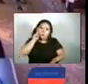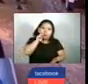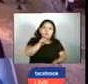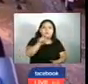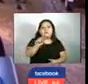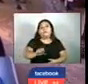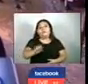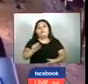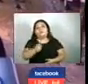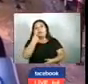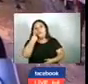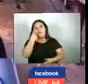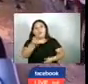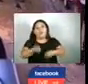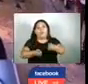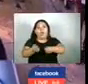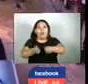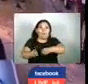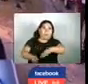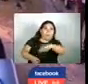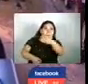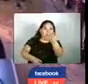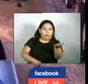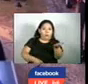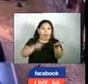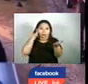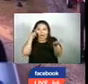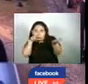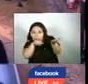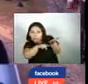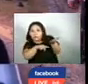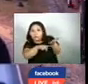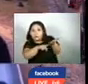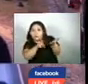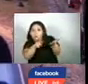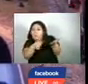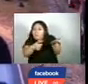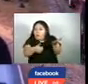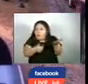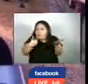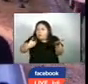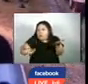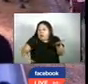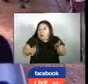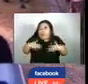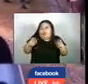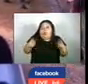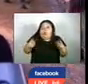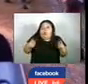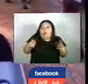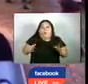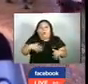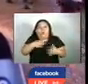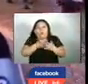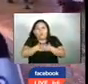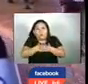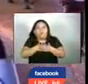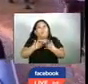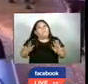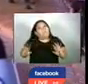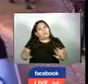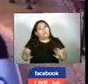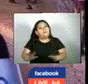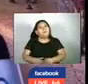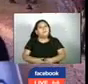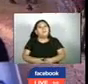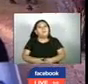y efectivamente hemos encontrado un vehículo volcado con una víctima que se encuentra estable, ¿verdad? Un poco asustada por el hecho, pero